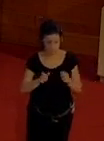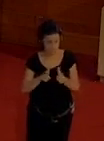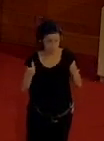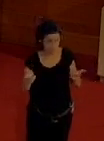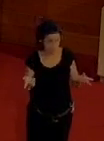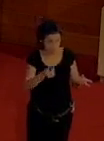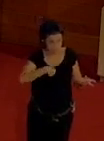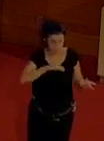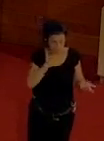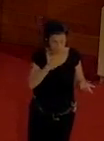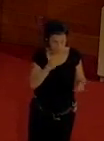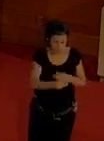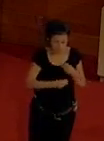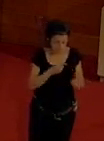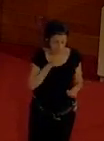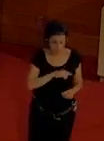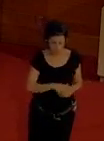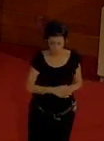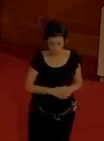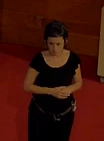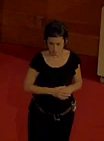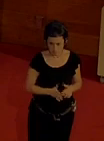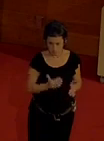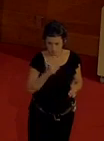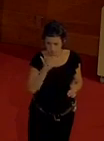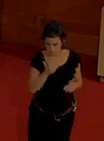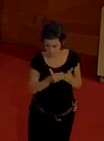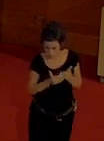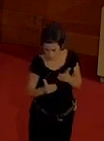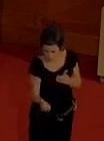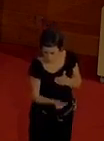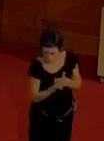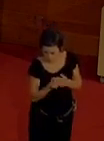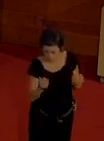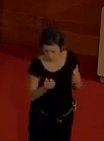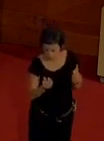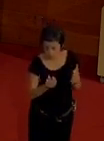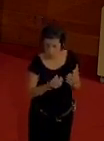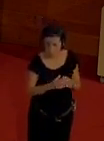mal y algo Tendremos que mejorar para hacerlo mejor